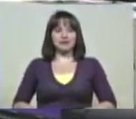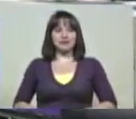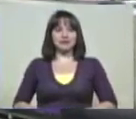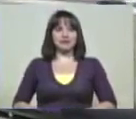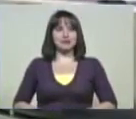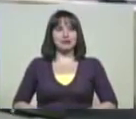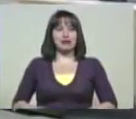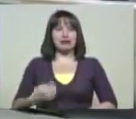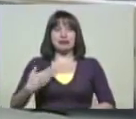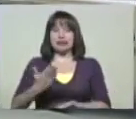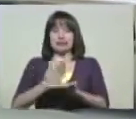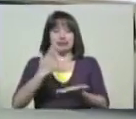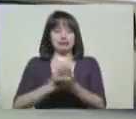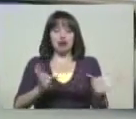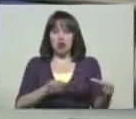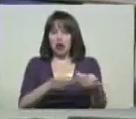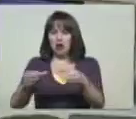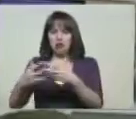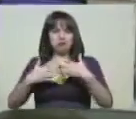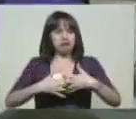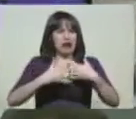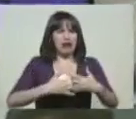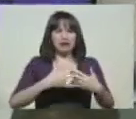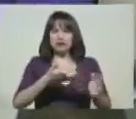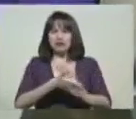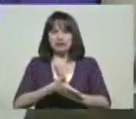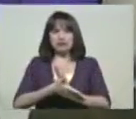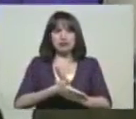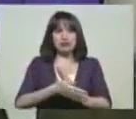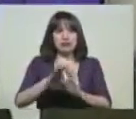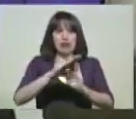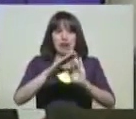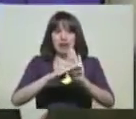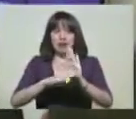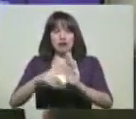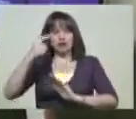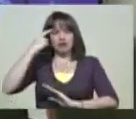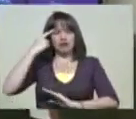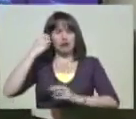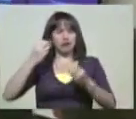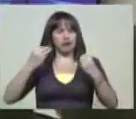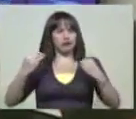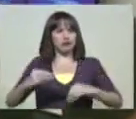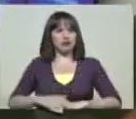se bastante de partido de aparato verdad pero bastante